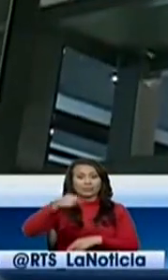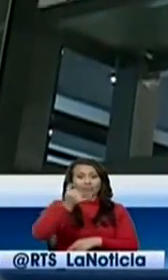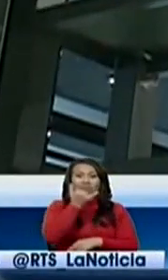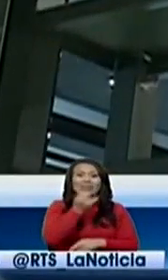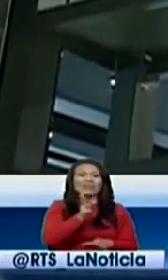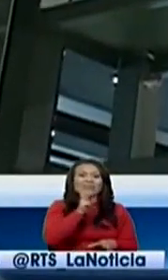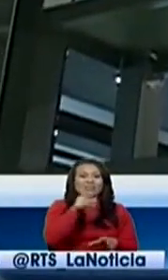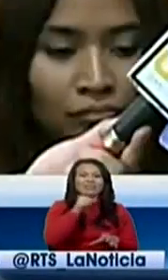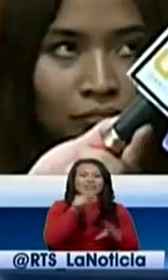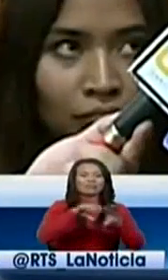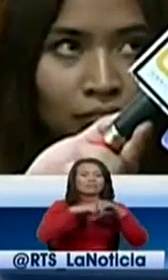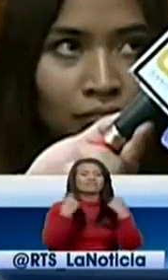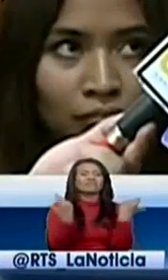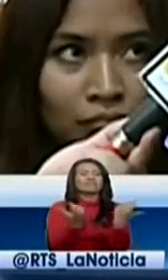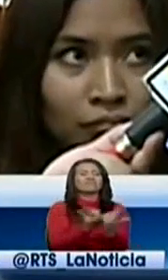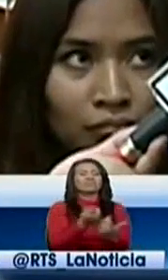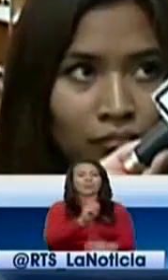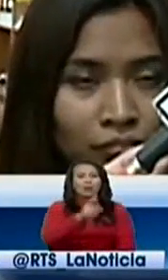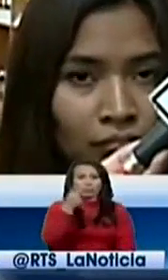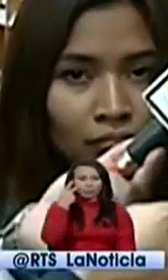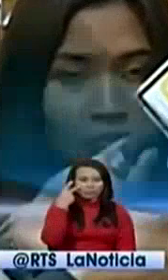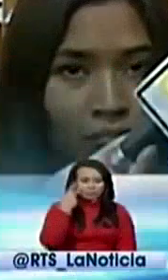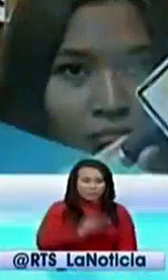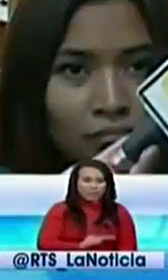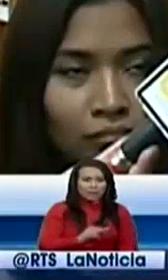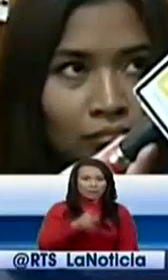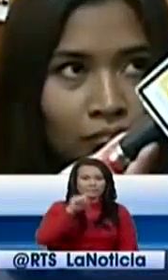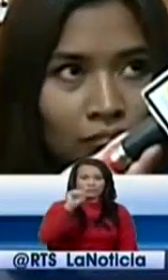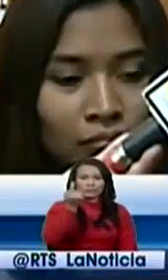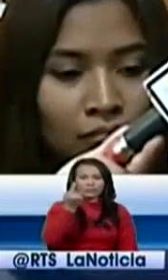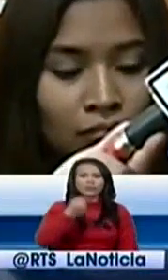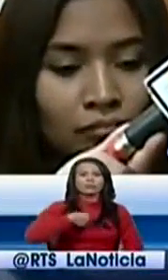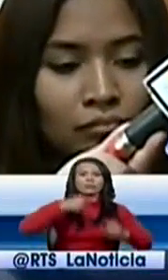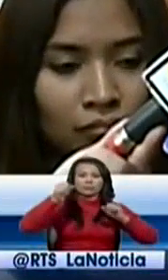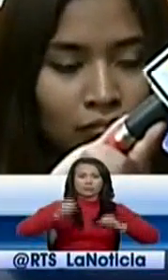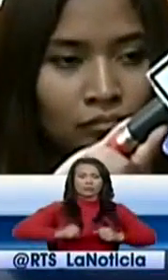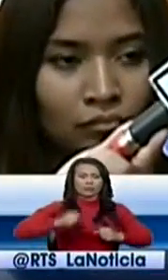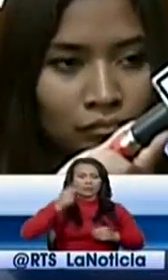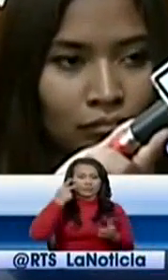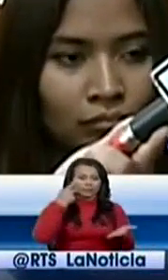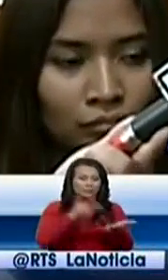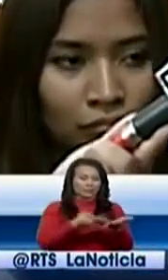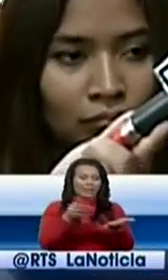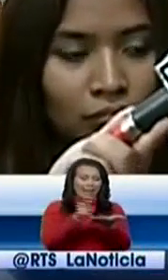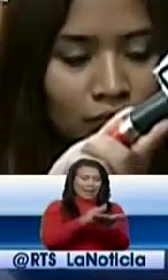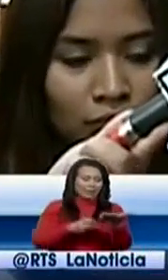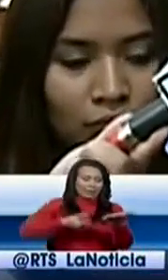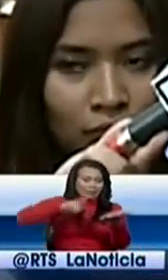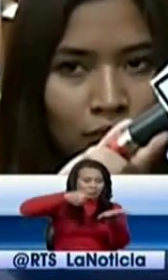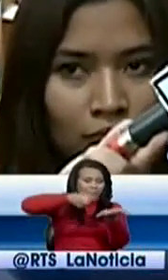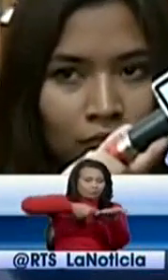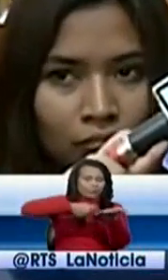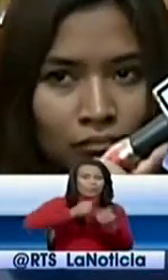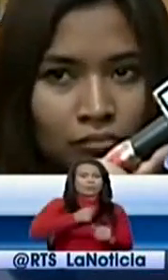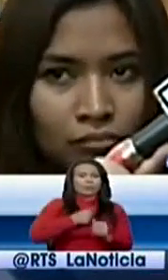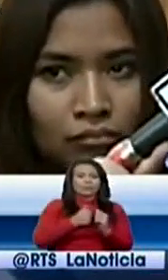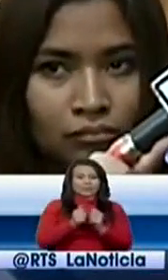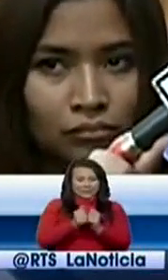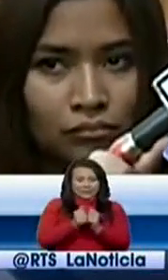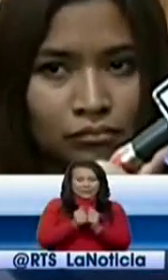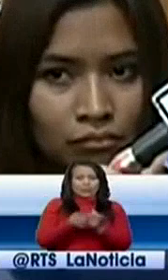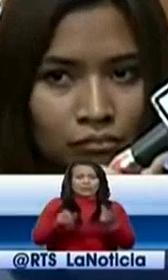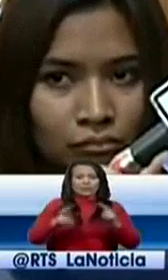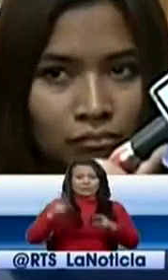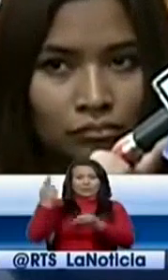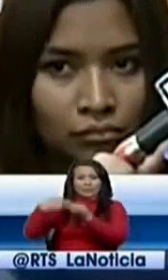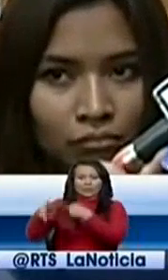sin etiqueta. Que antes de adquirir, tanto el ciudadano común pueda realizar la lectura con su celular, y tanto el comerciante,